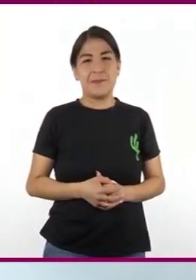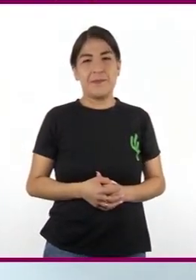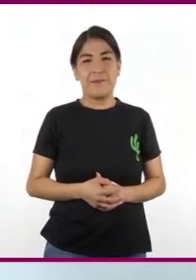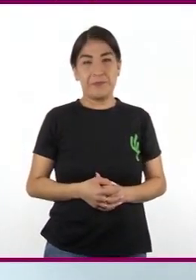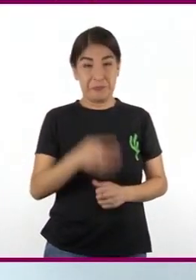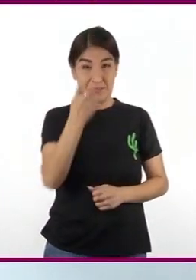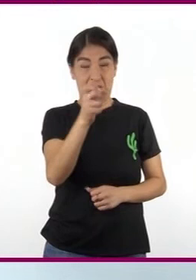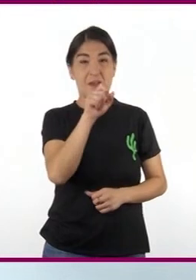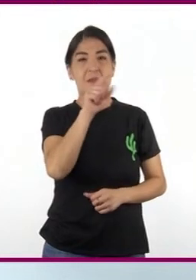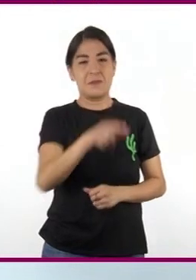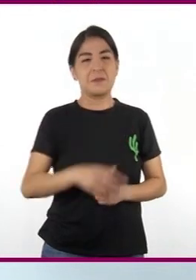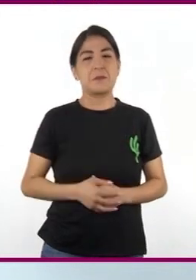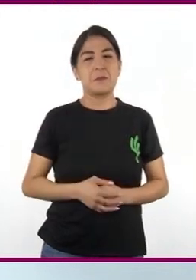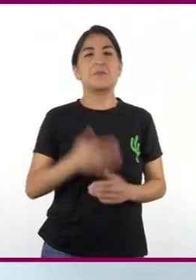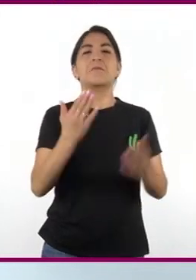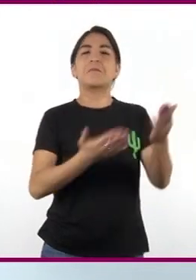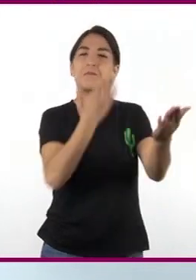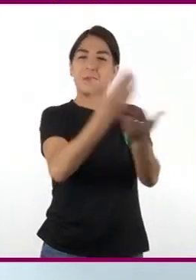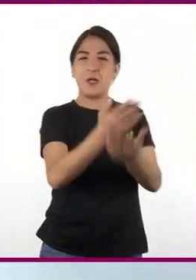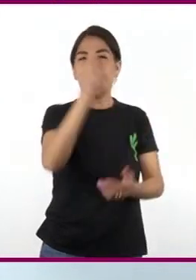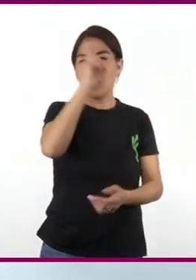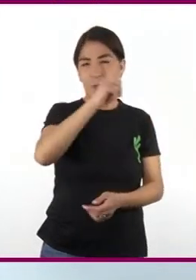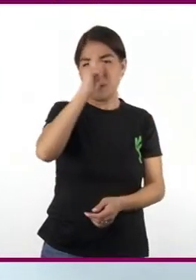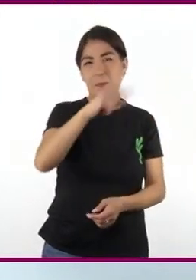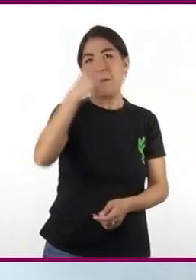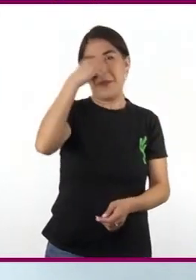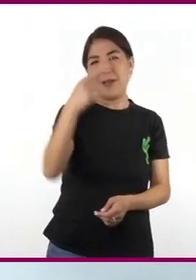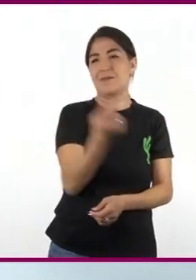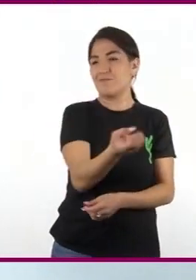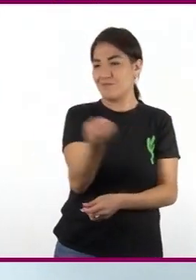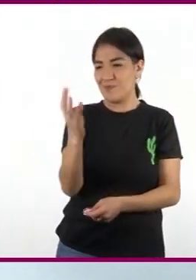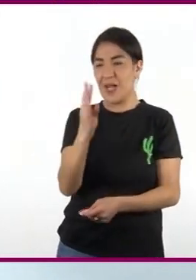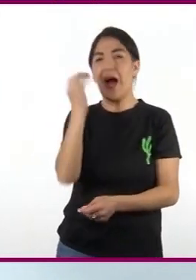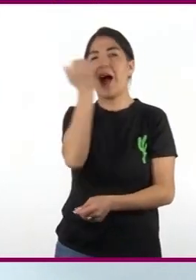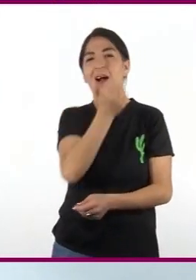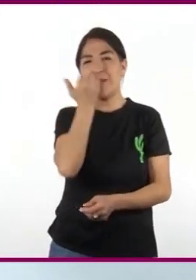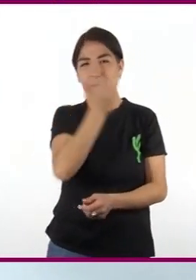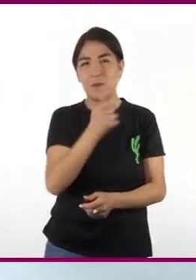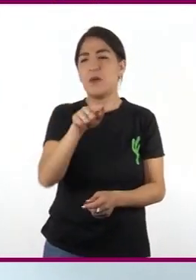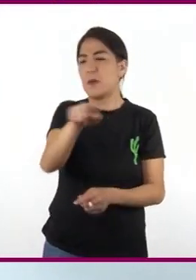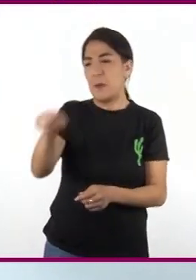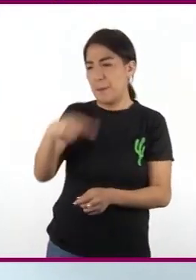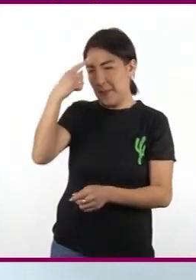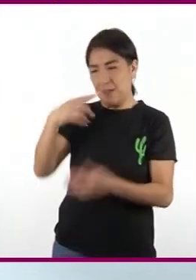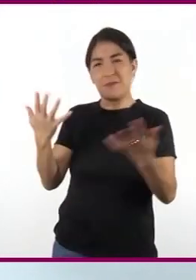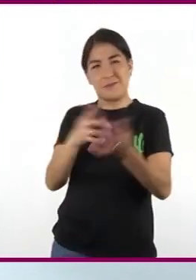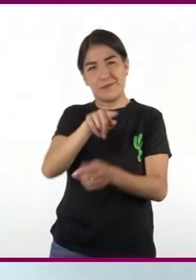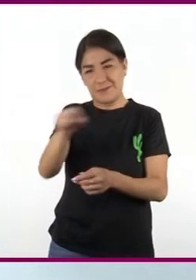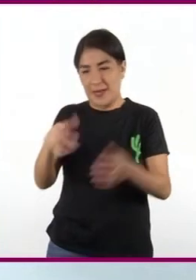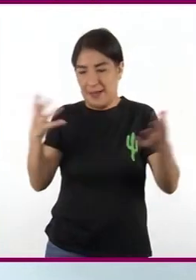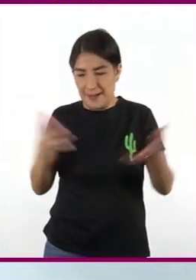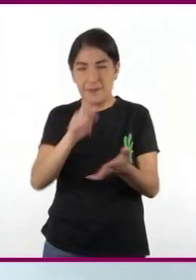Asimismo, pedimos un consejo para ustedes, alumnas y alumnos, a fin de que escriban un prólogo.